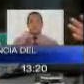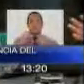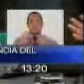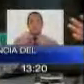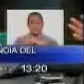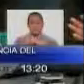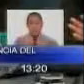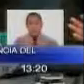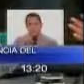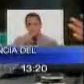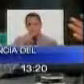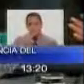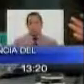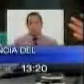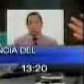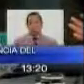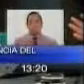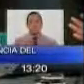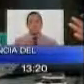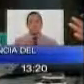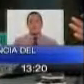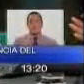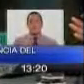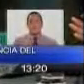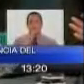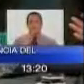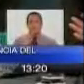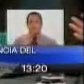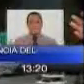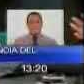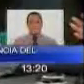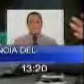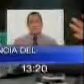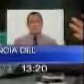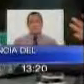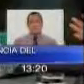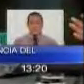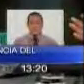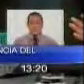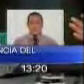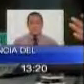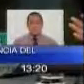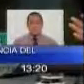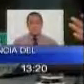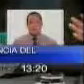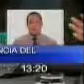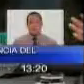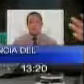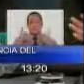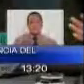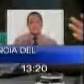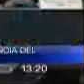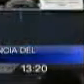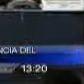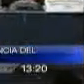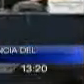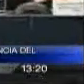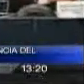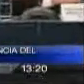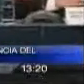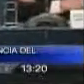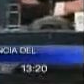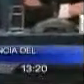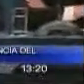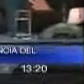instancia interna del país, no sea incoherente con lo que iba a suceder en el fuero internacional. Y eso